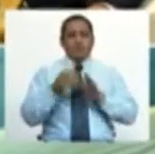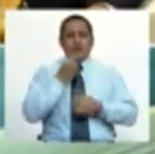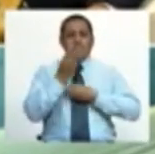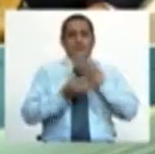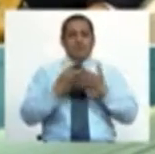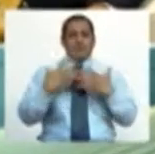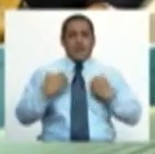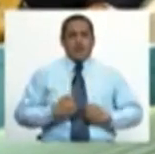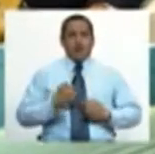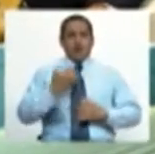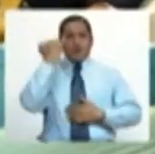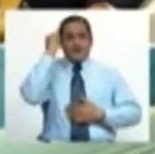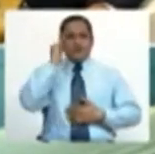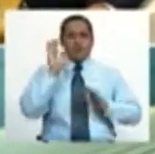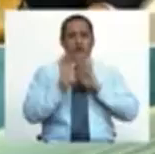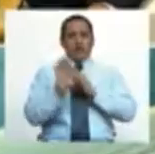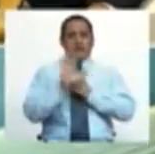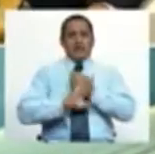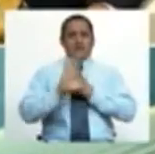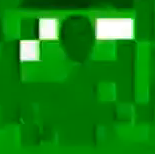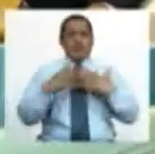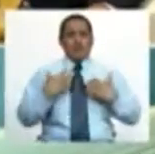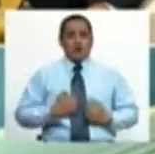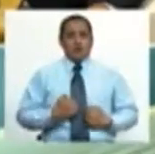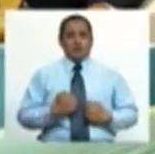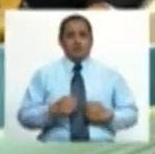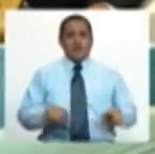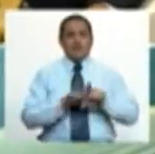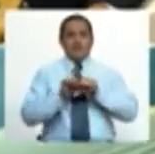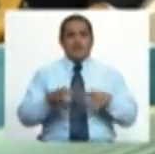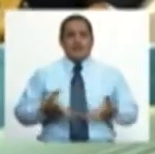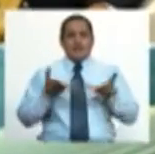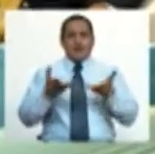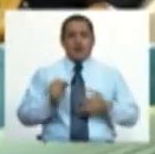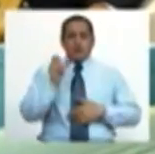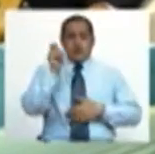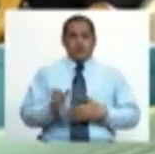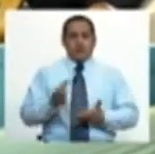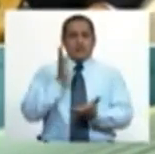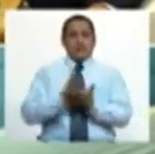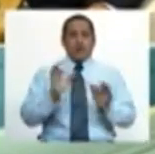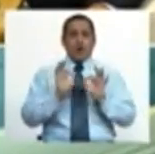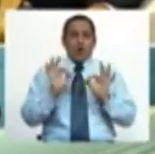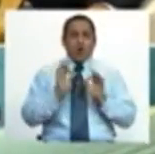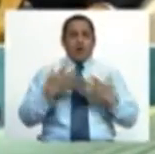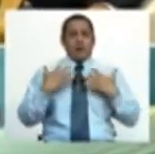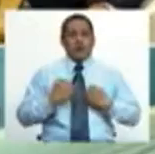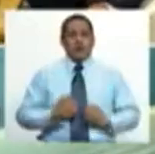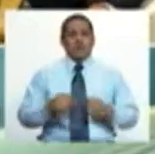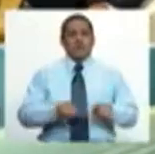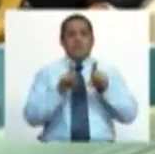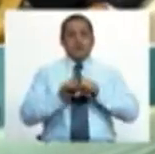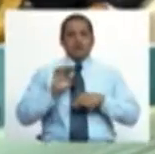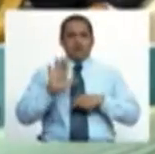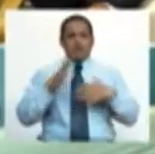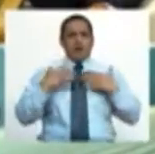presencia del alegato, de la idea, de la defensa. Y en este caso la defensa puede venir del sentenciado o del abogado, ¿no? Así es, sobre todo